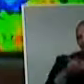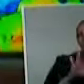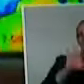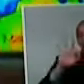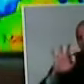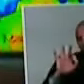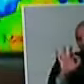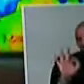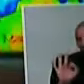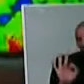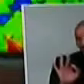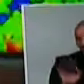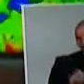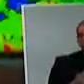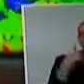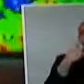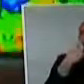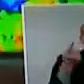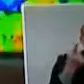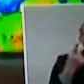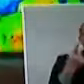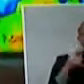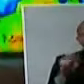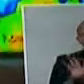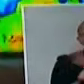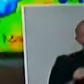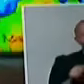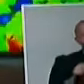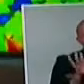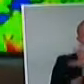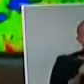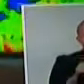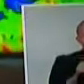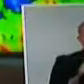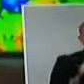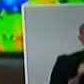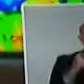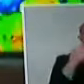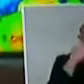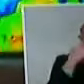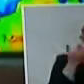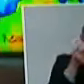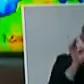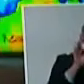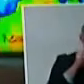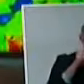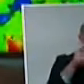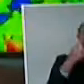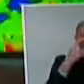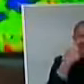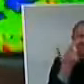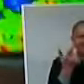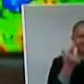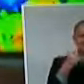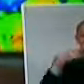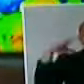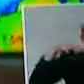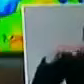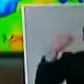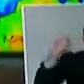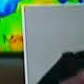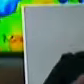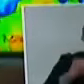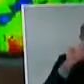aquí ven ustedes la secuencia de imágenes. Hay zonas de lluvia fuerte aquí en el Golfo de Guacanayabo, algunas en